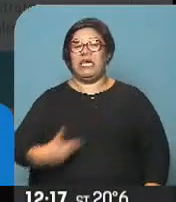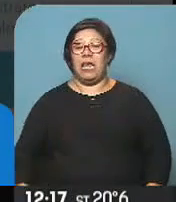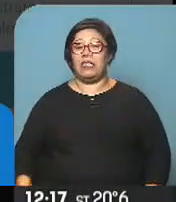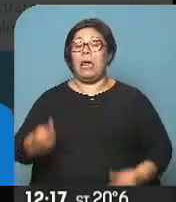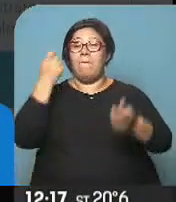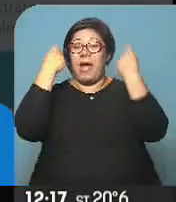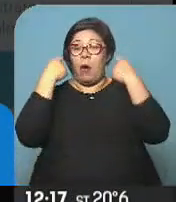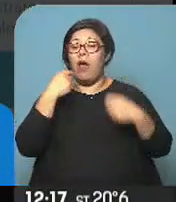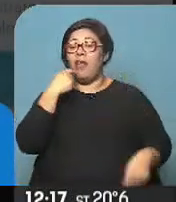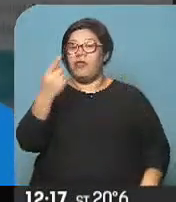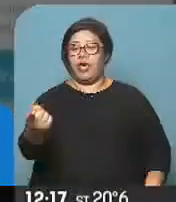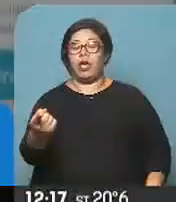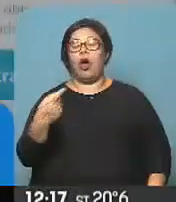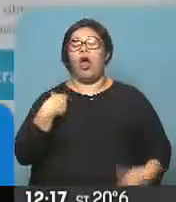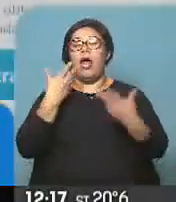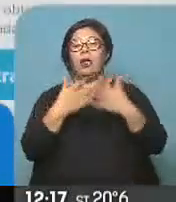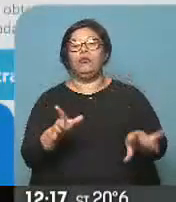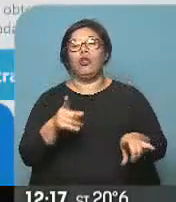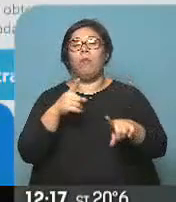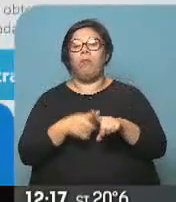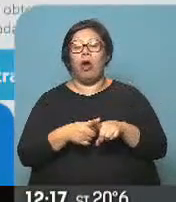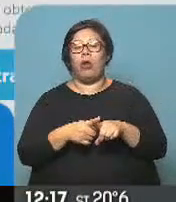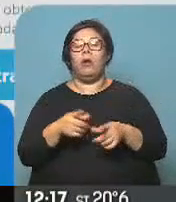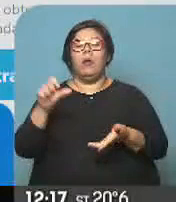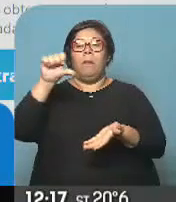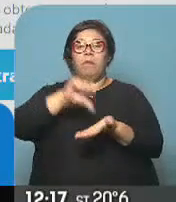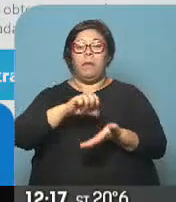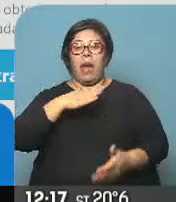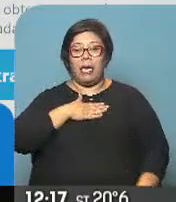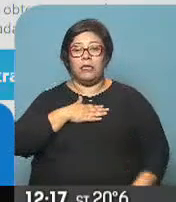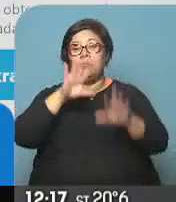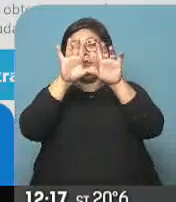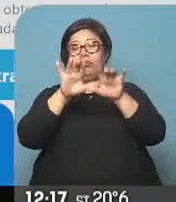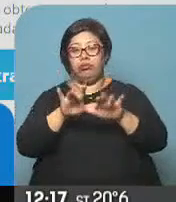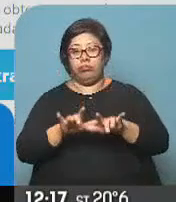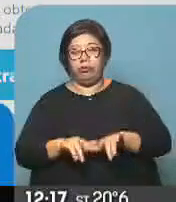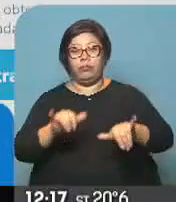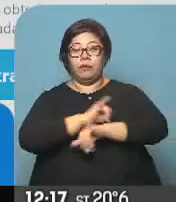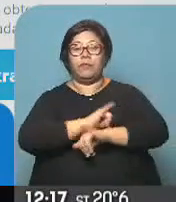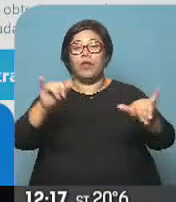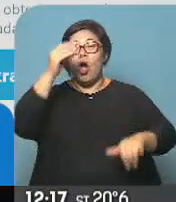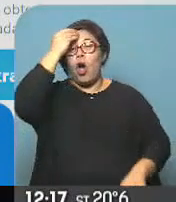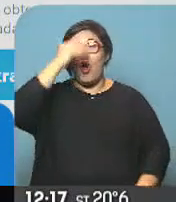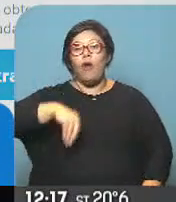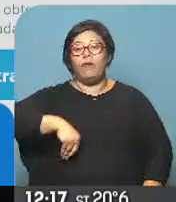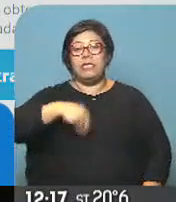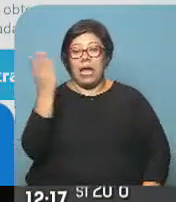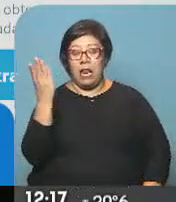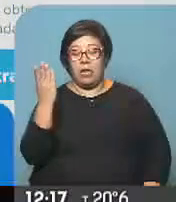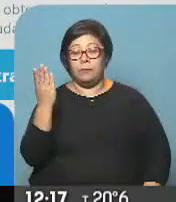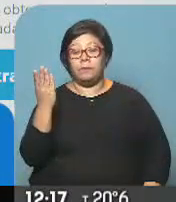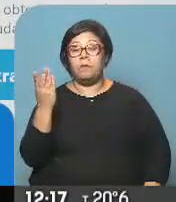dignidad y patriotismo desde el Poder Legislativo de la Nación, escribió en el comunicado con la que presentó la renuncia. Pero claro, está dado